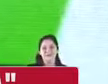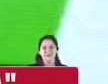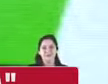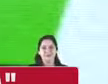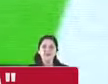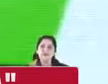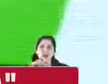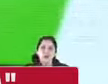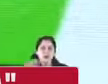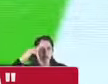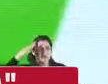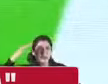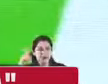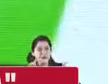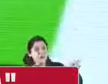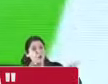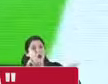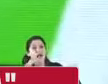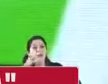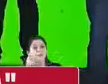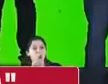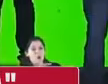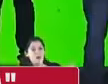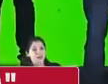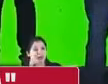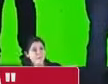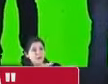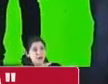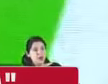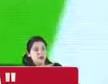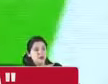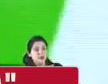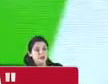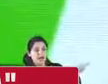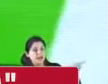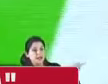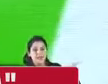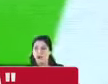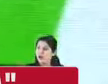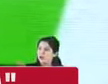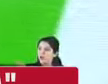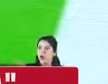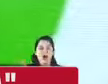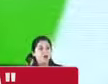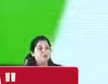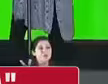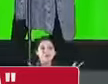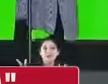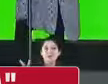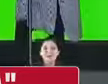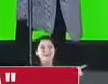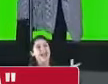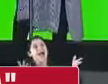se imaginan y los viejos camau también camaguán nada por ahí amago de este lado correntino la repubblica